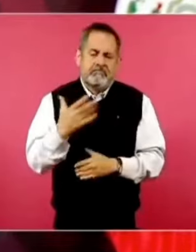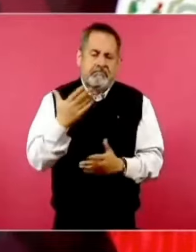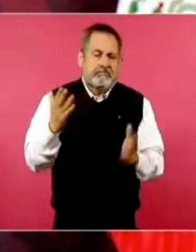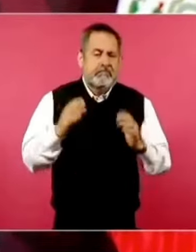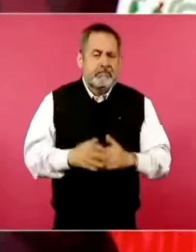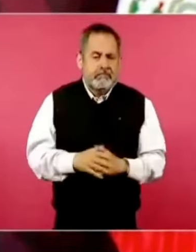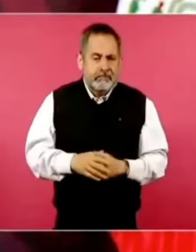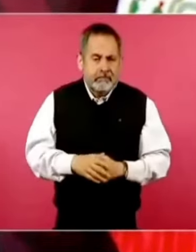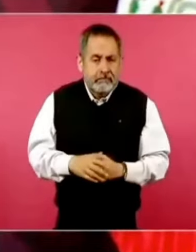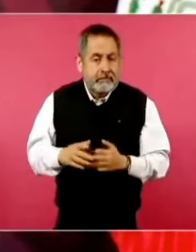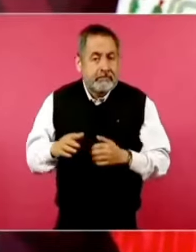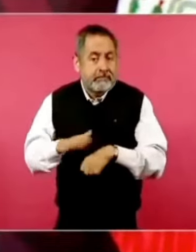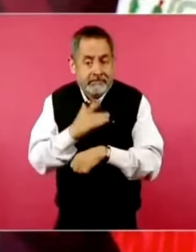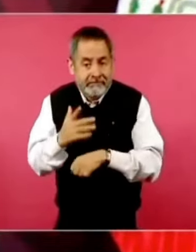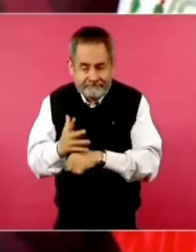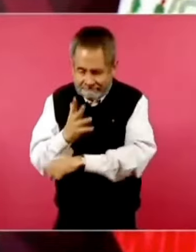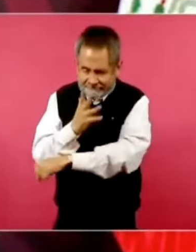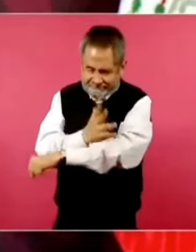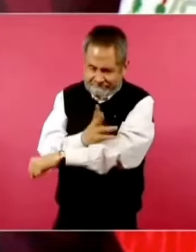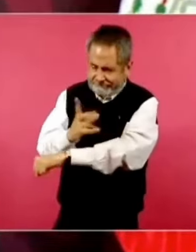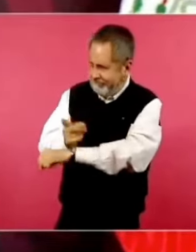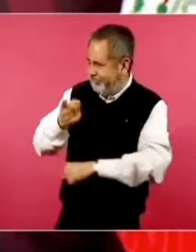Por la honestidad.